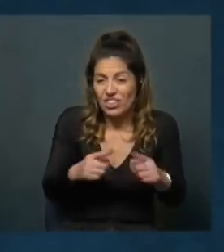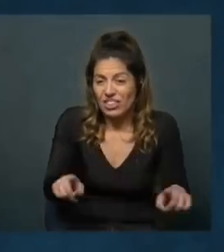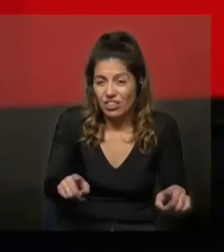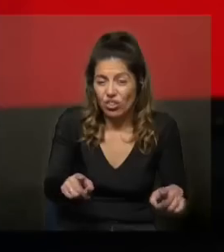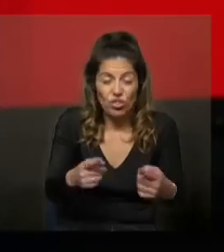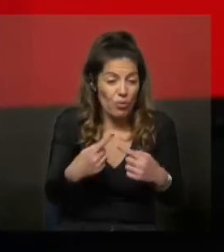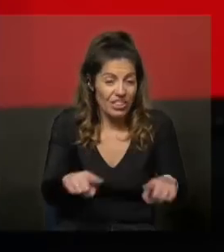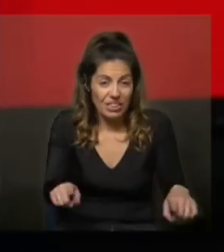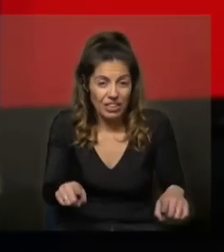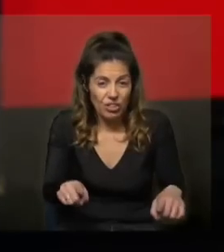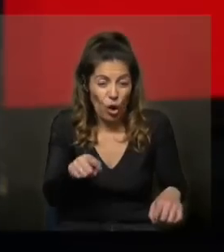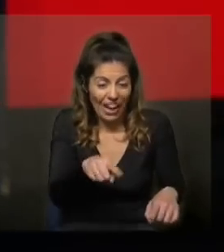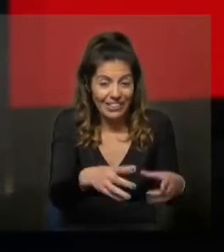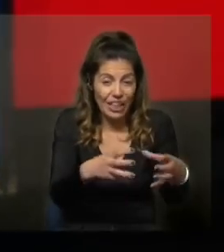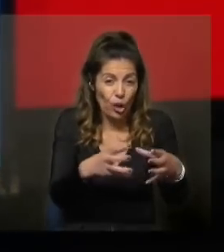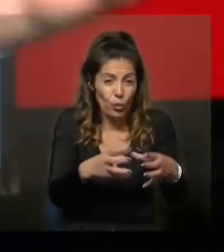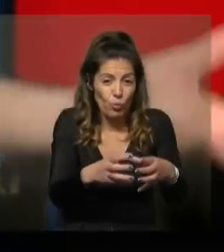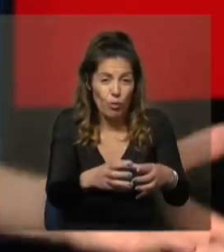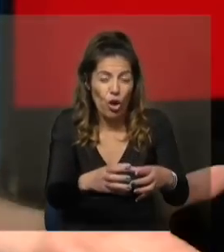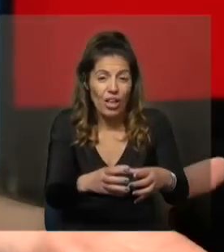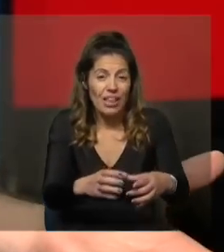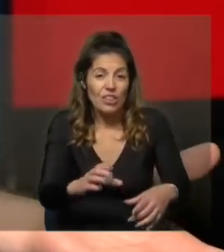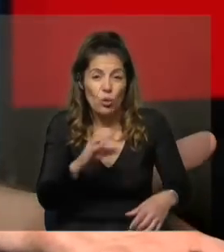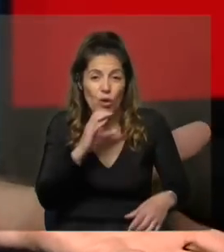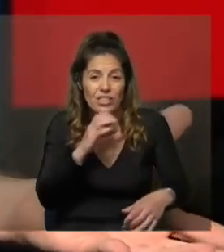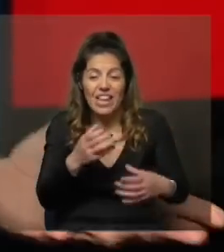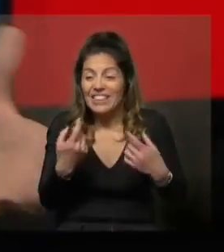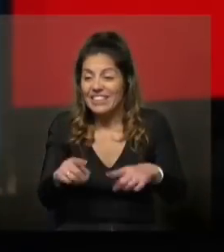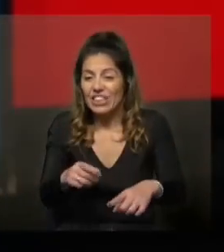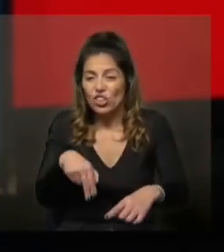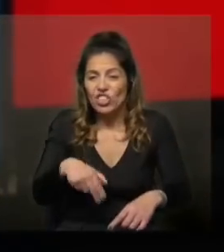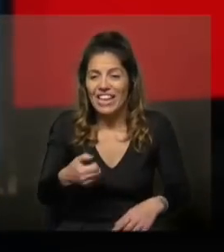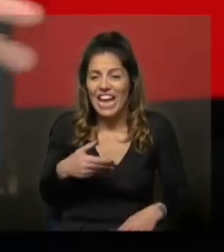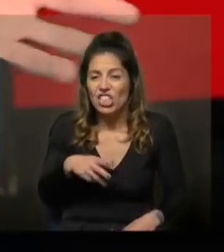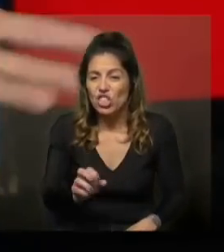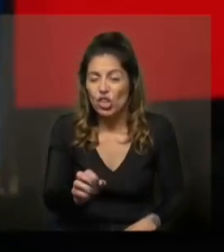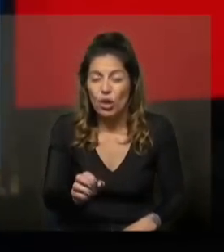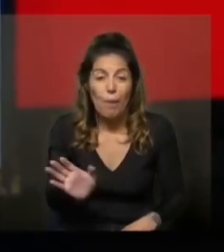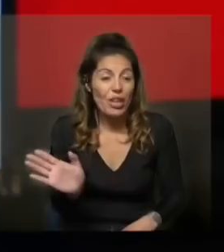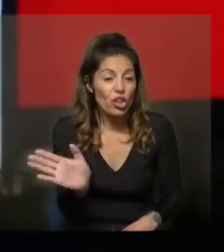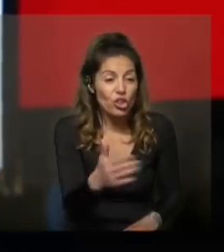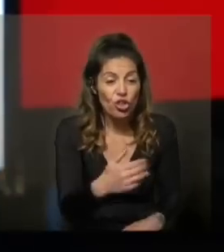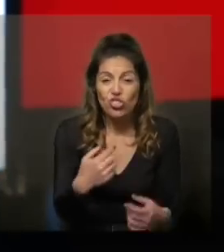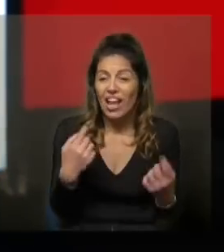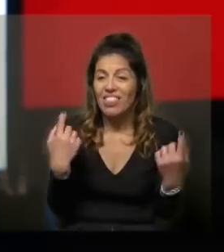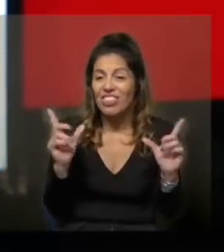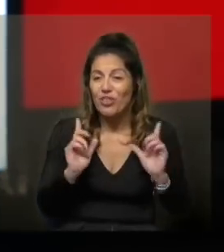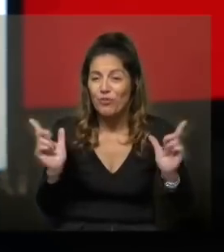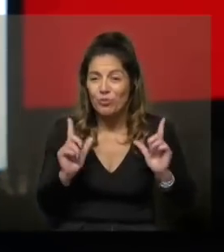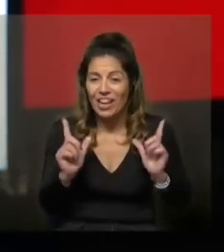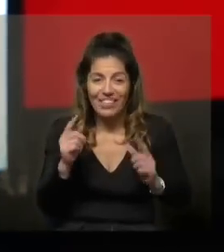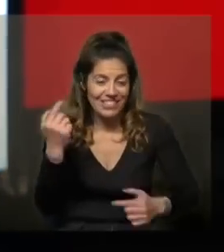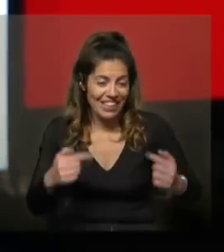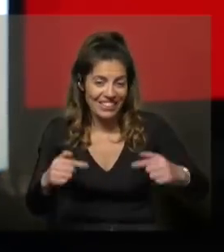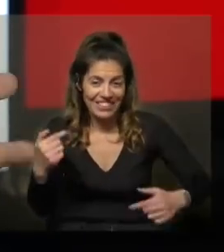somos distintos a este grupo de humorisimas somos distintos a Nacho Cardozo y vamos a disfrutar todos de eso de ser